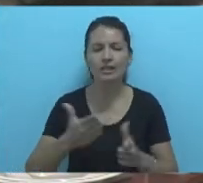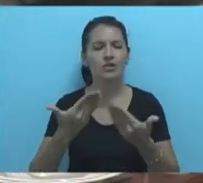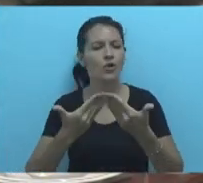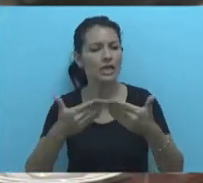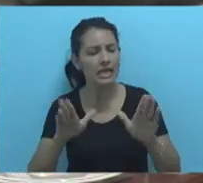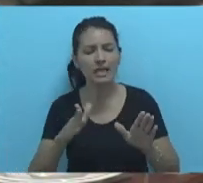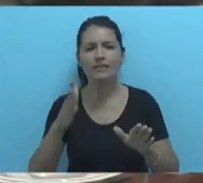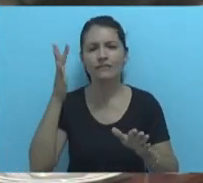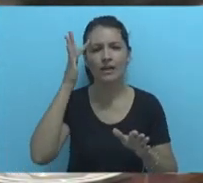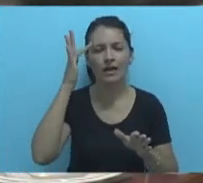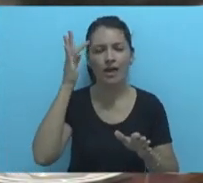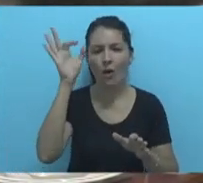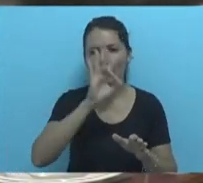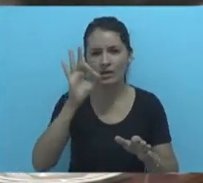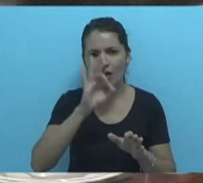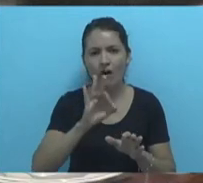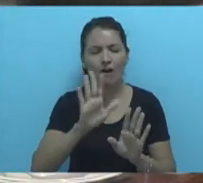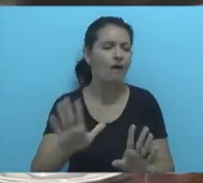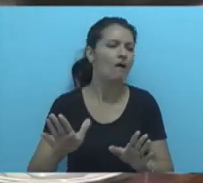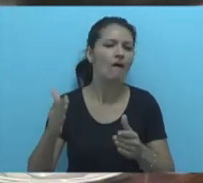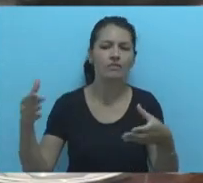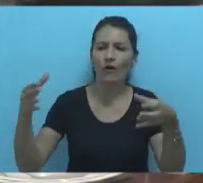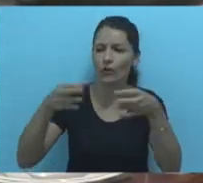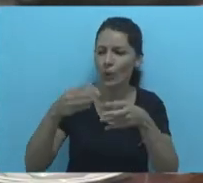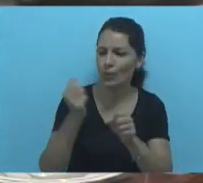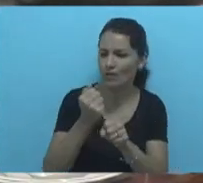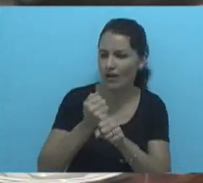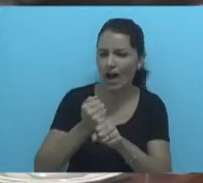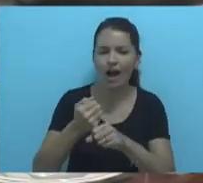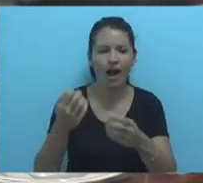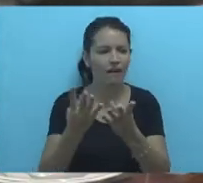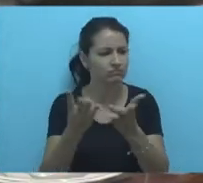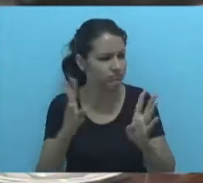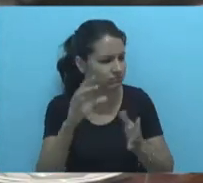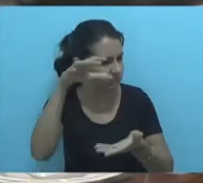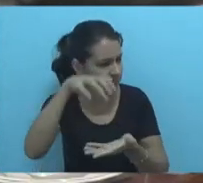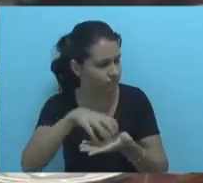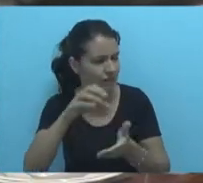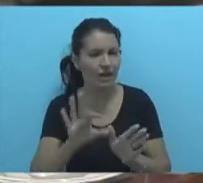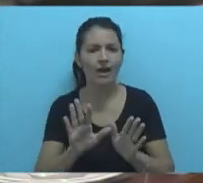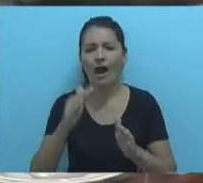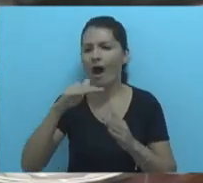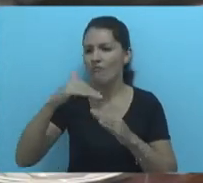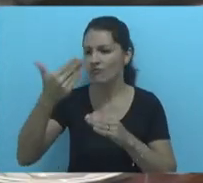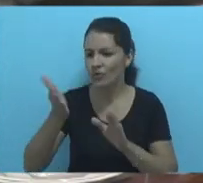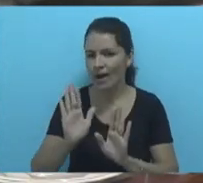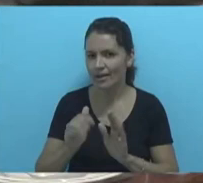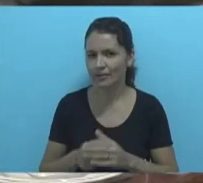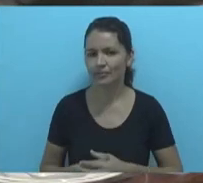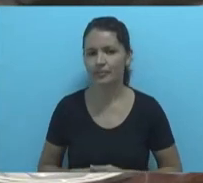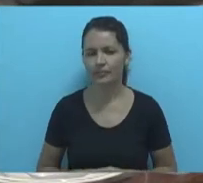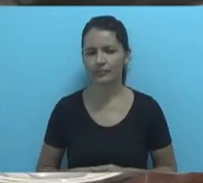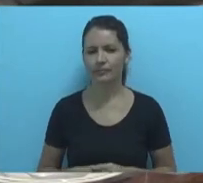libertad para opinar, ya sea en el recinto, en las comisiones, fuera de ellas. Hay mucha jurisprudencia ya en este